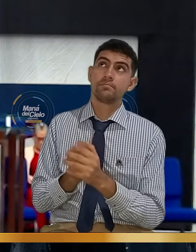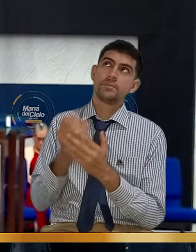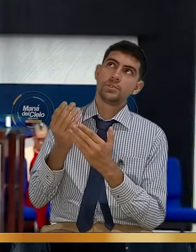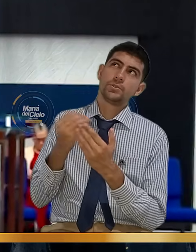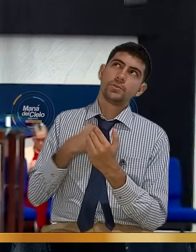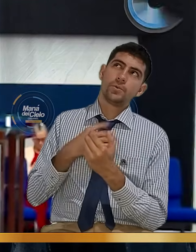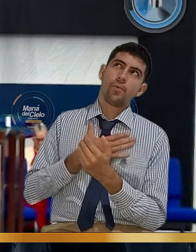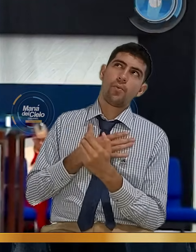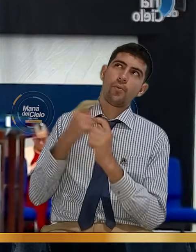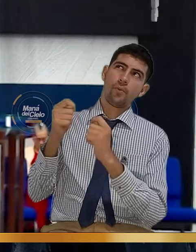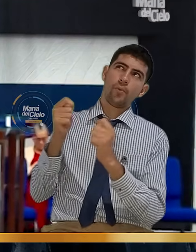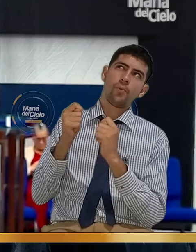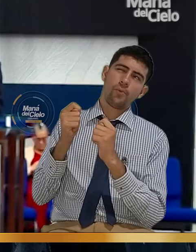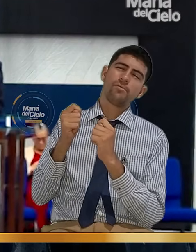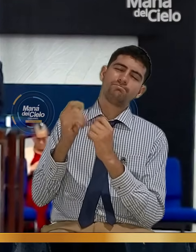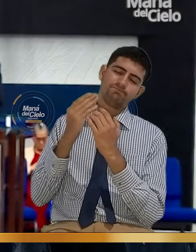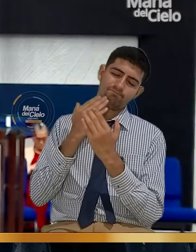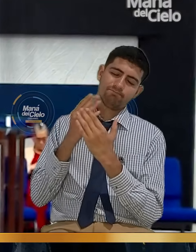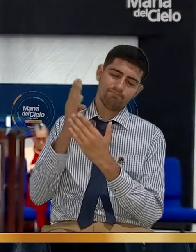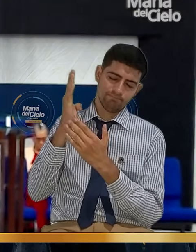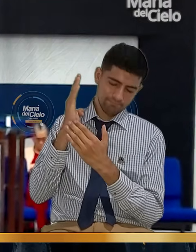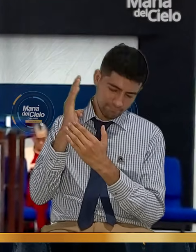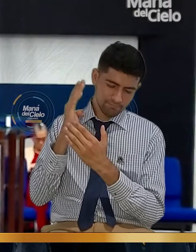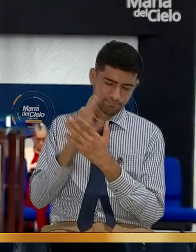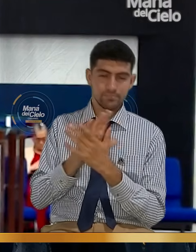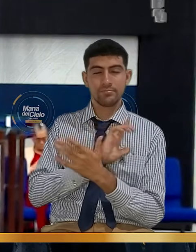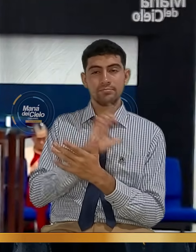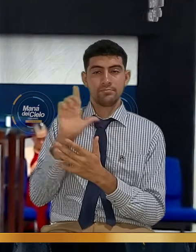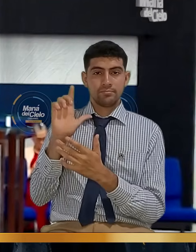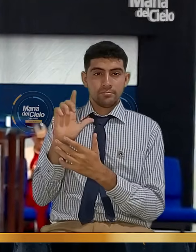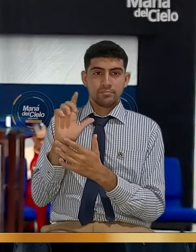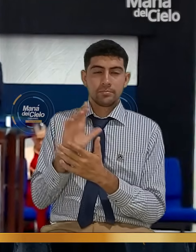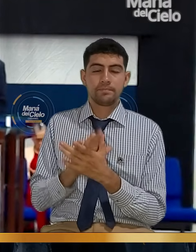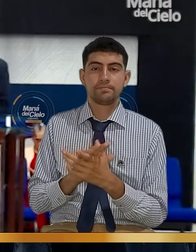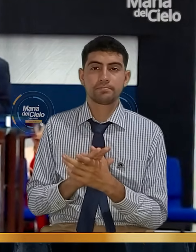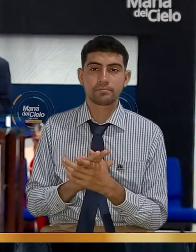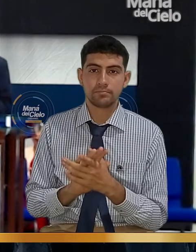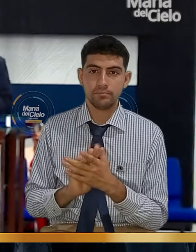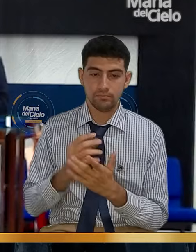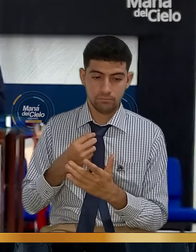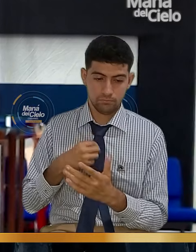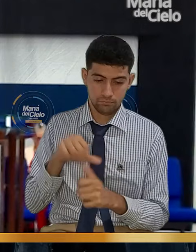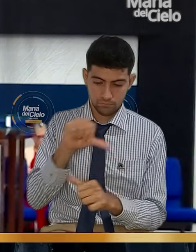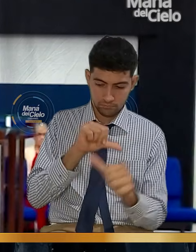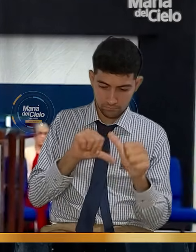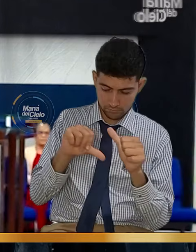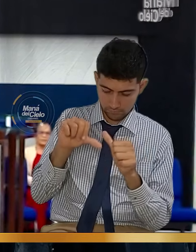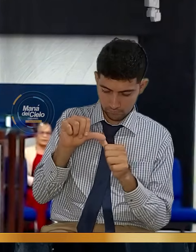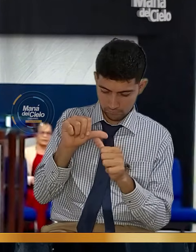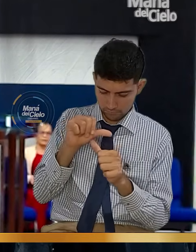Ayúdenme a orar porque ahora Dios me ha dado la oportunidad de servir como líder